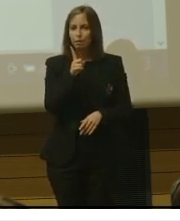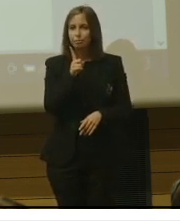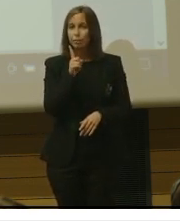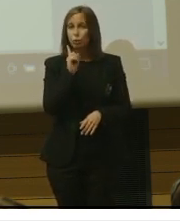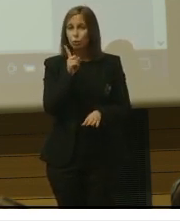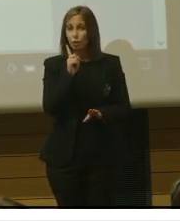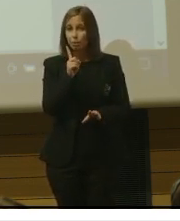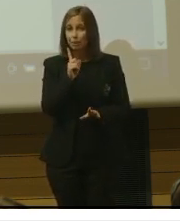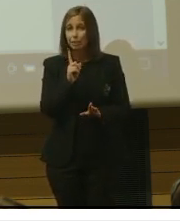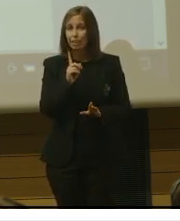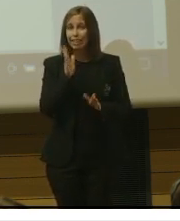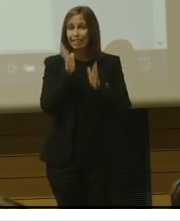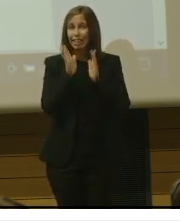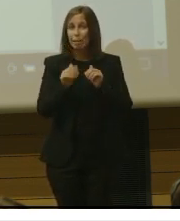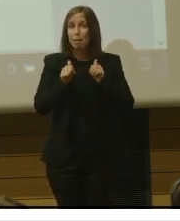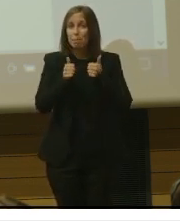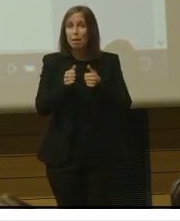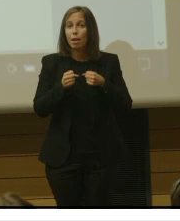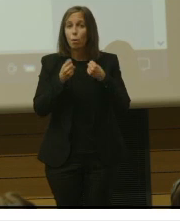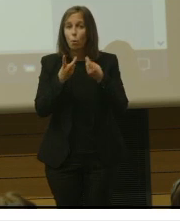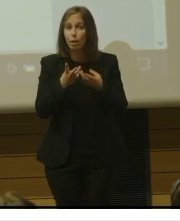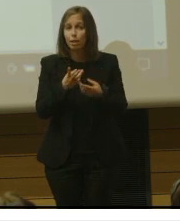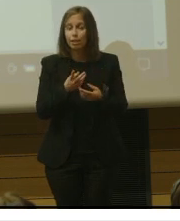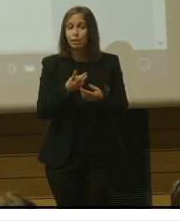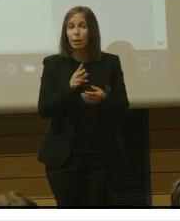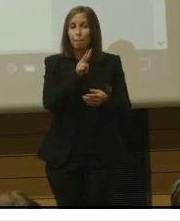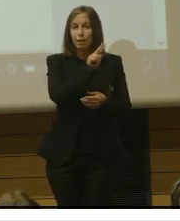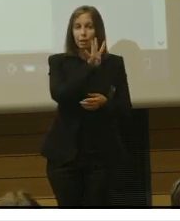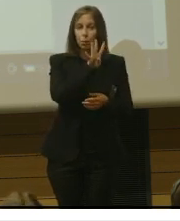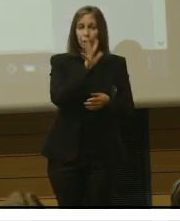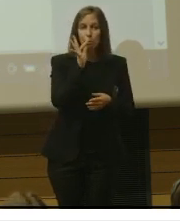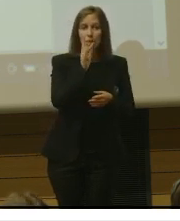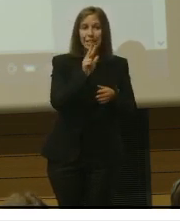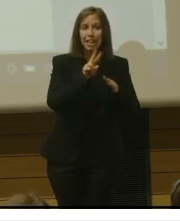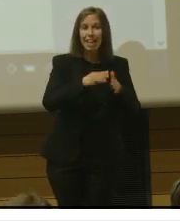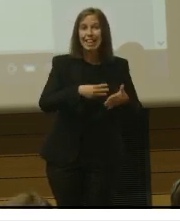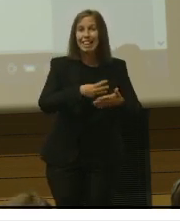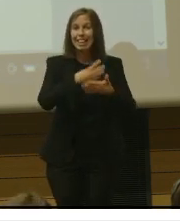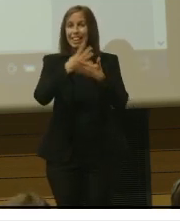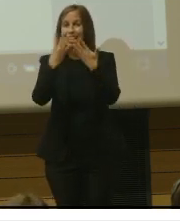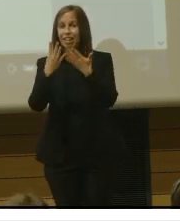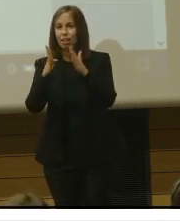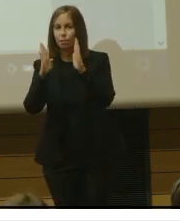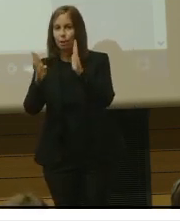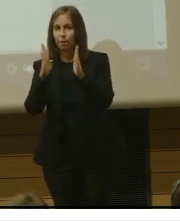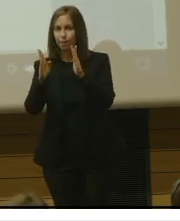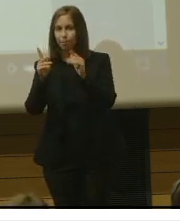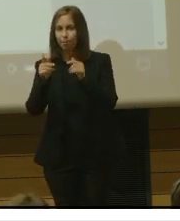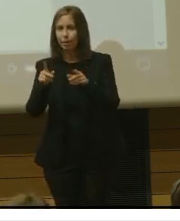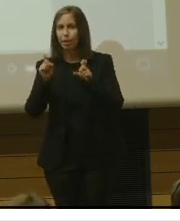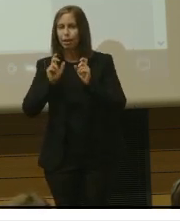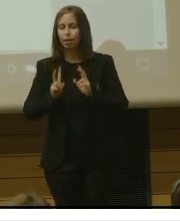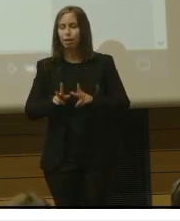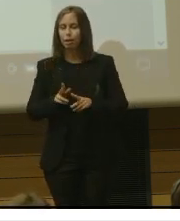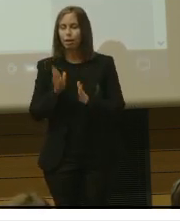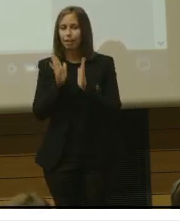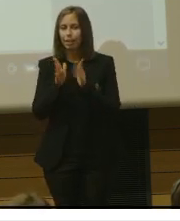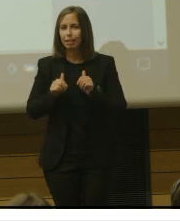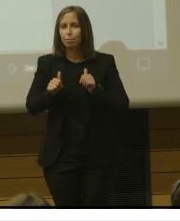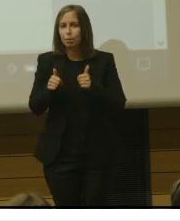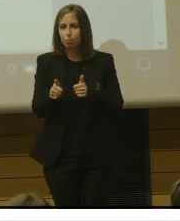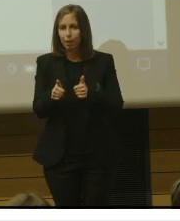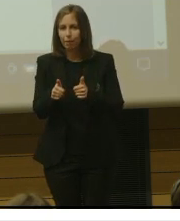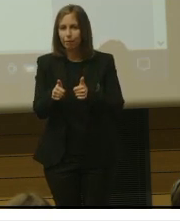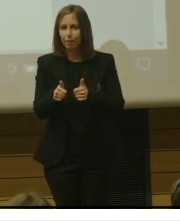camino, inician la terapia 19 de 24, ¿vale? Lo cual ya es significativo, inicia el 79%, esto no nos suele pasar. Para que os hagáis